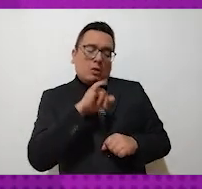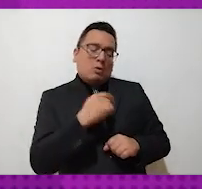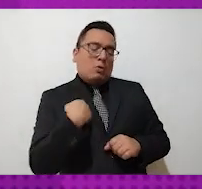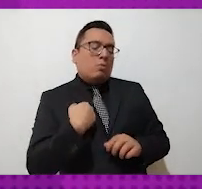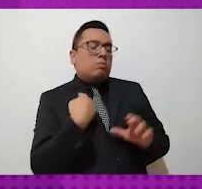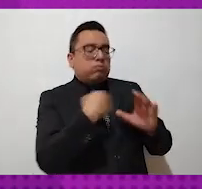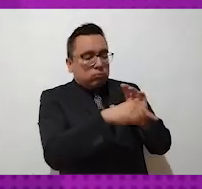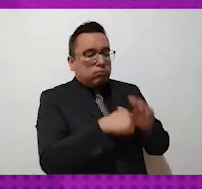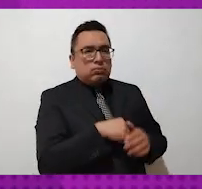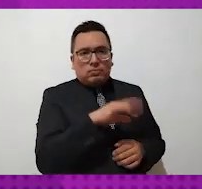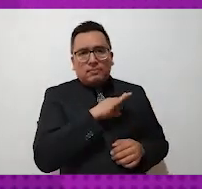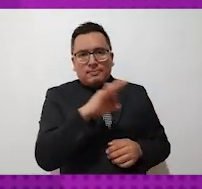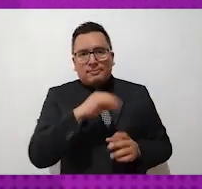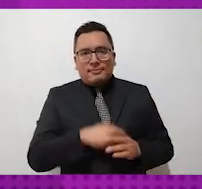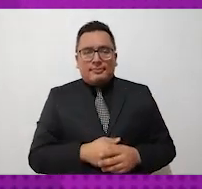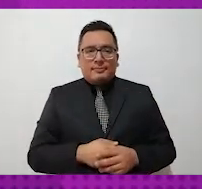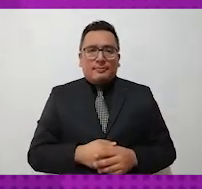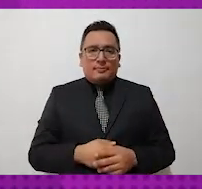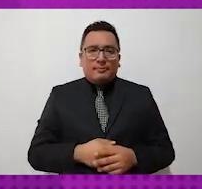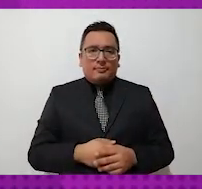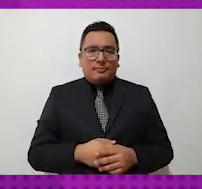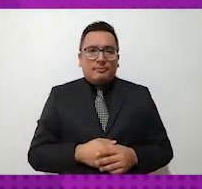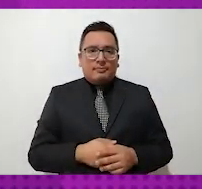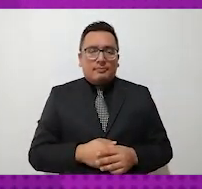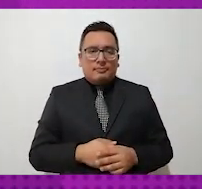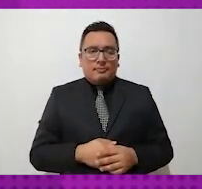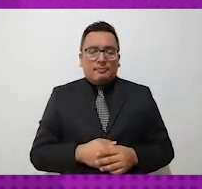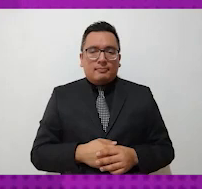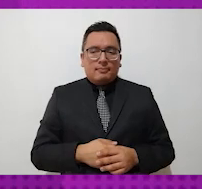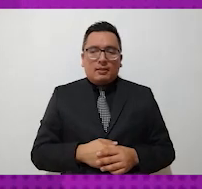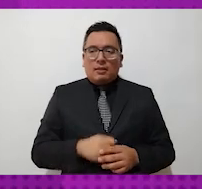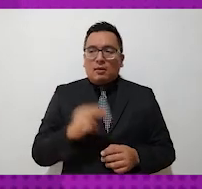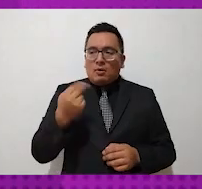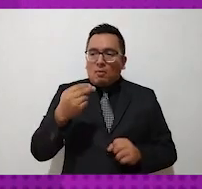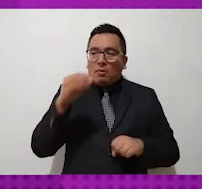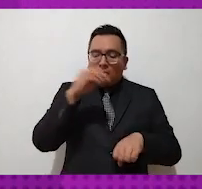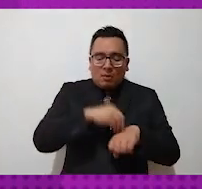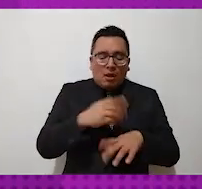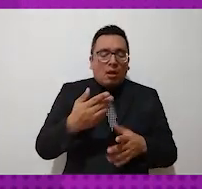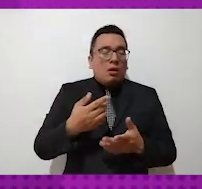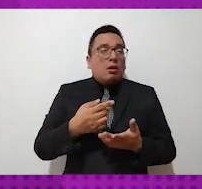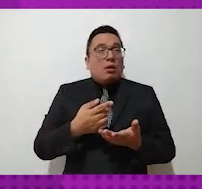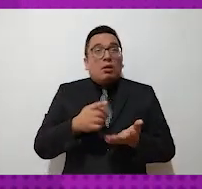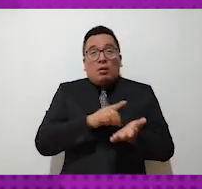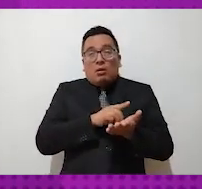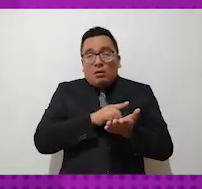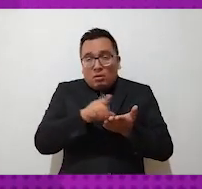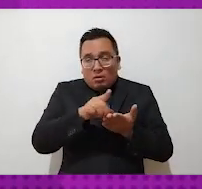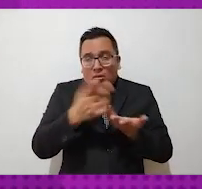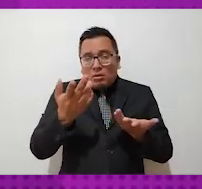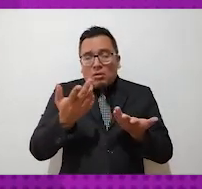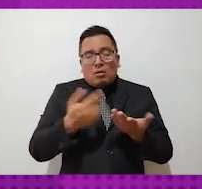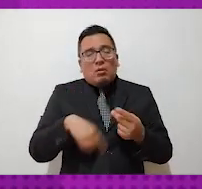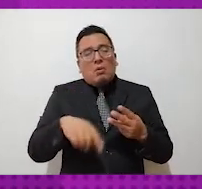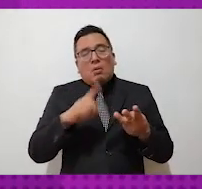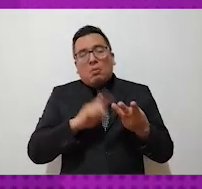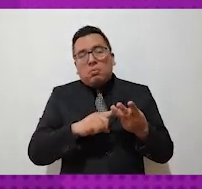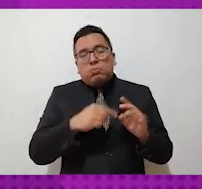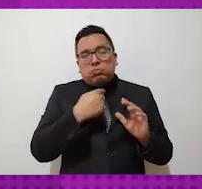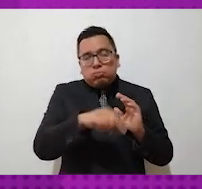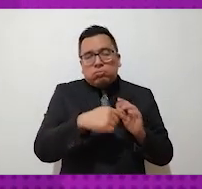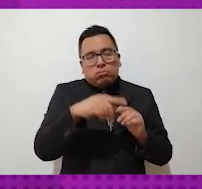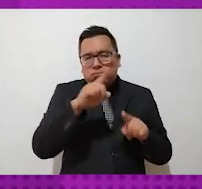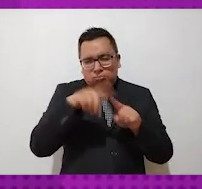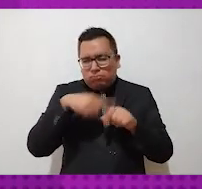estás diciendo datos de tu personalidad. Pues tu nombre completo, tu domicilio, correo electrónico,